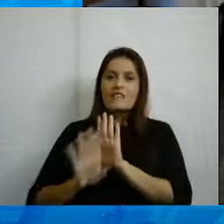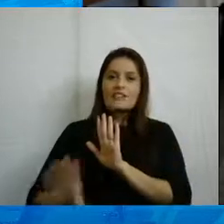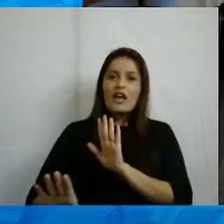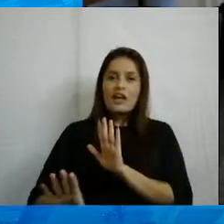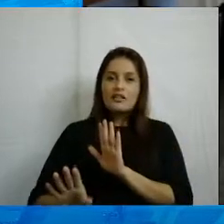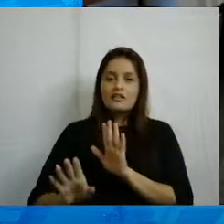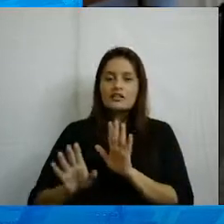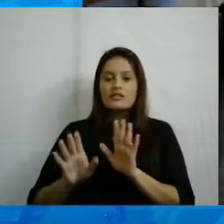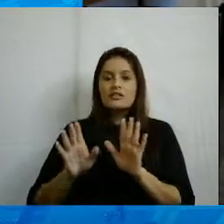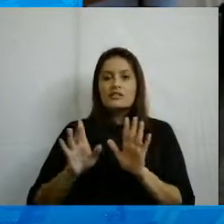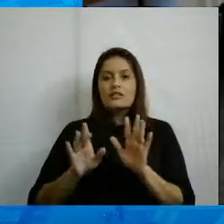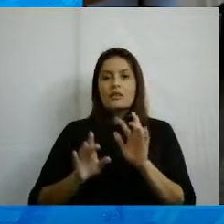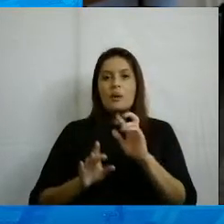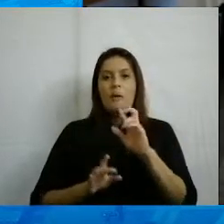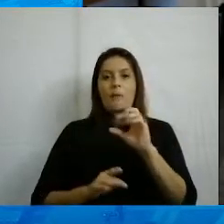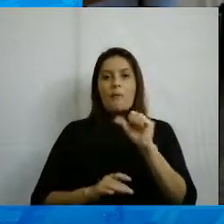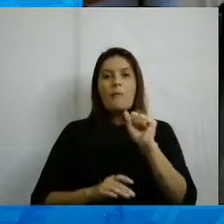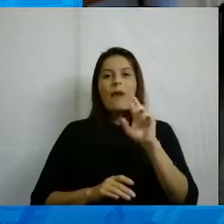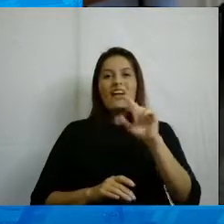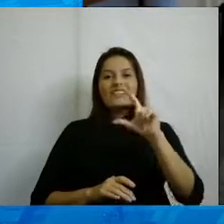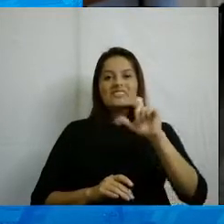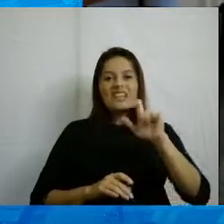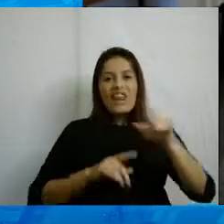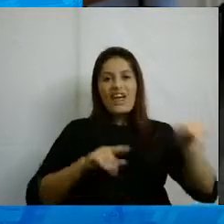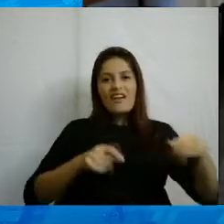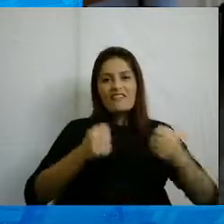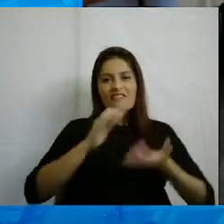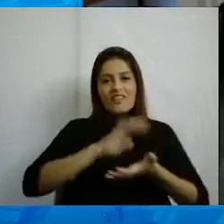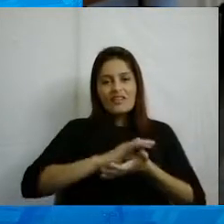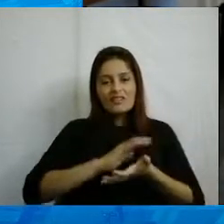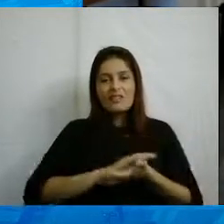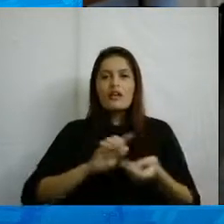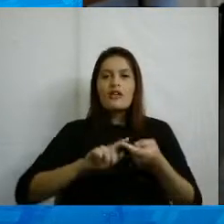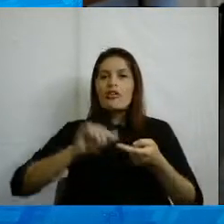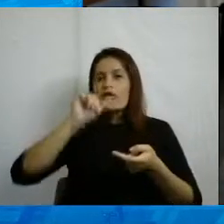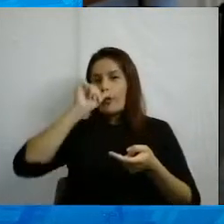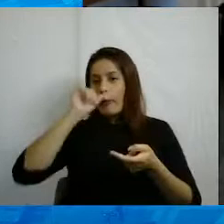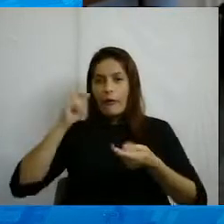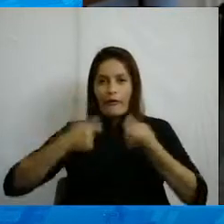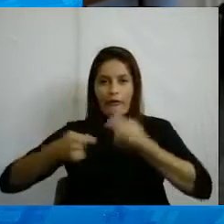de delincuencia, tráfico de drogas y otras materias que hoy día están